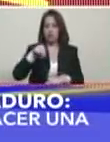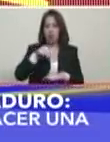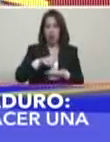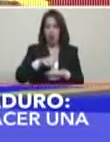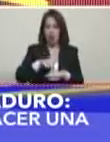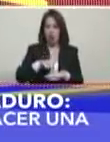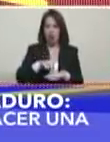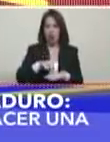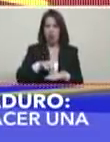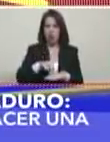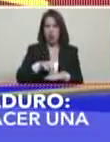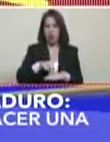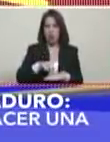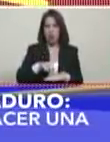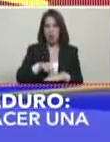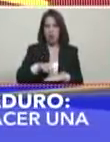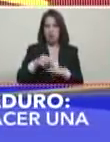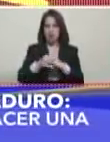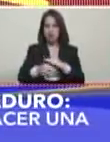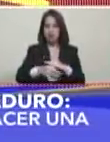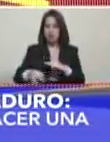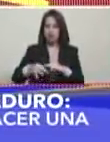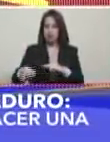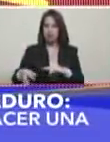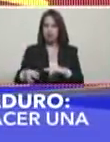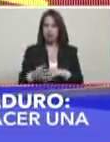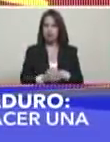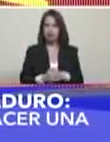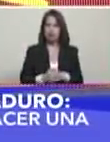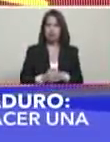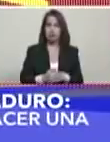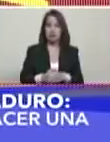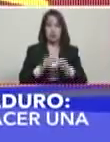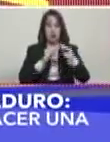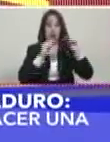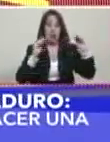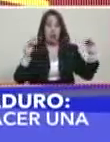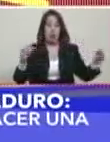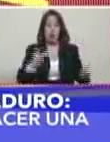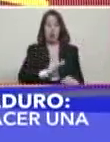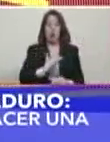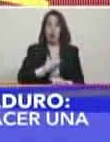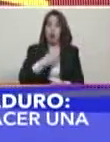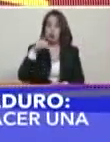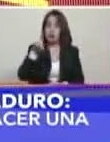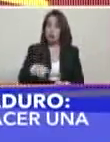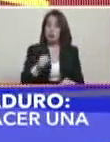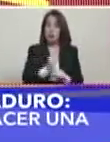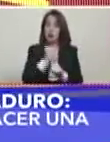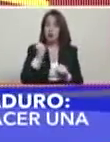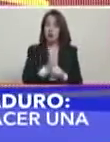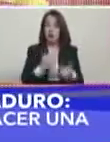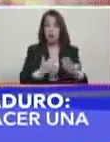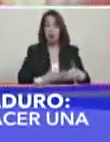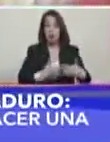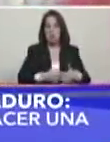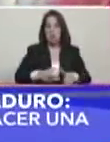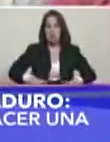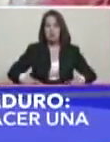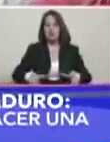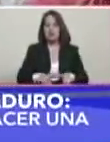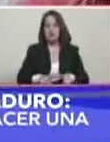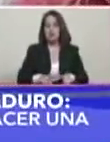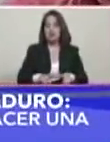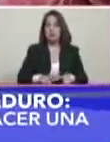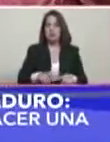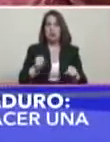del Estado regional, donde se convoque a los alcaldes también y a los empresarios locales y regionales, que